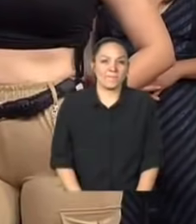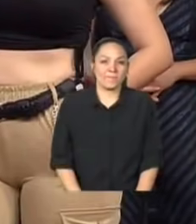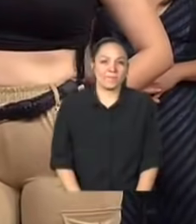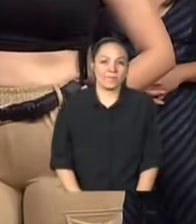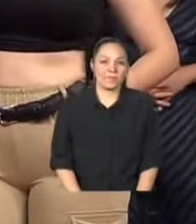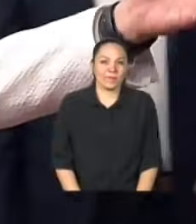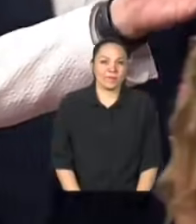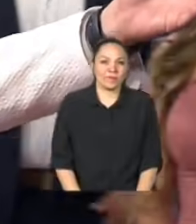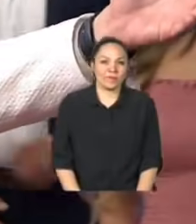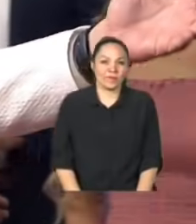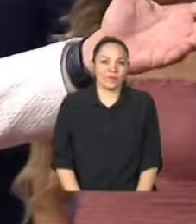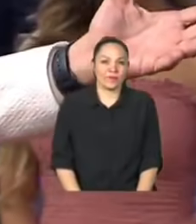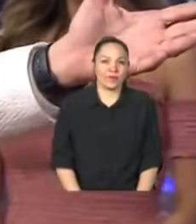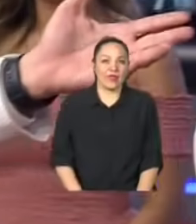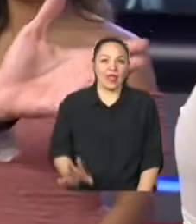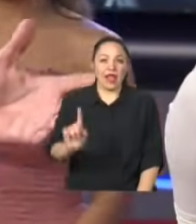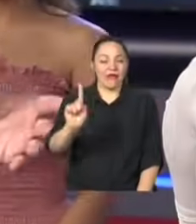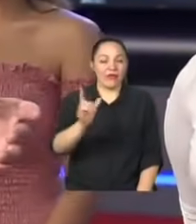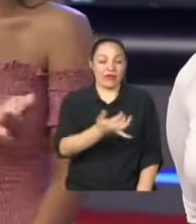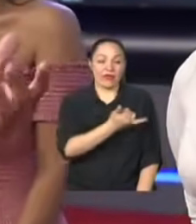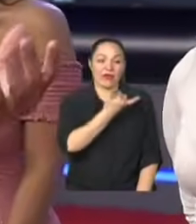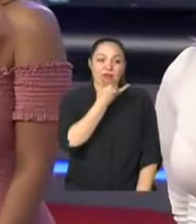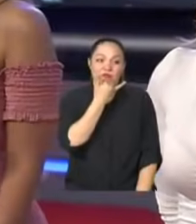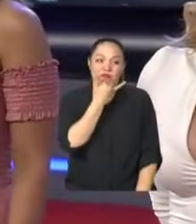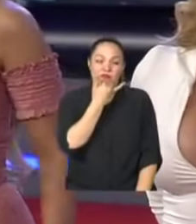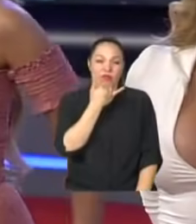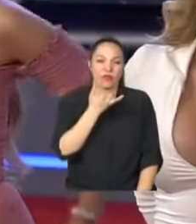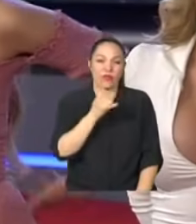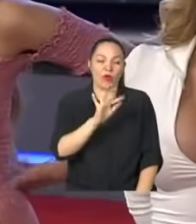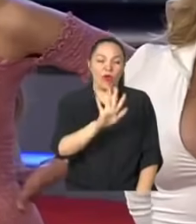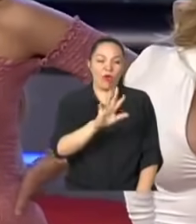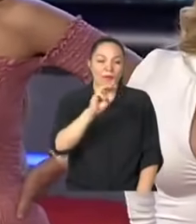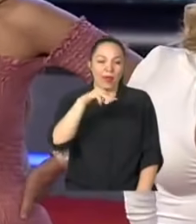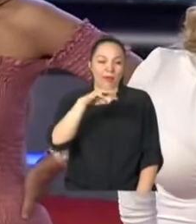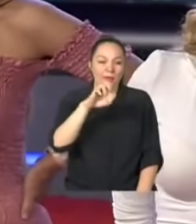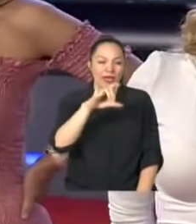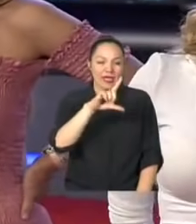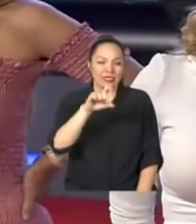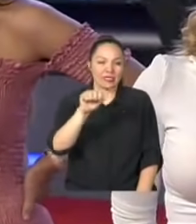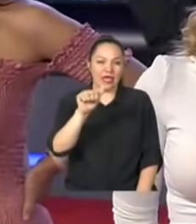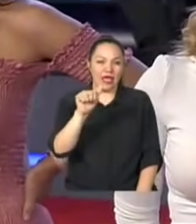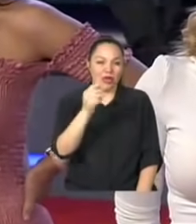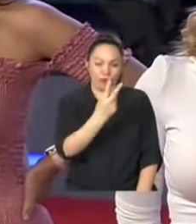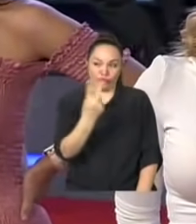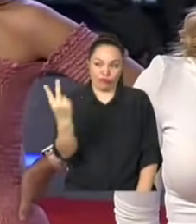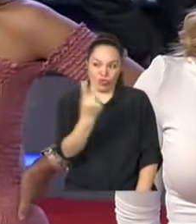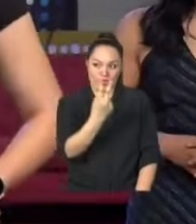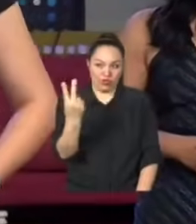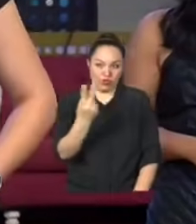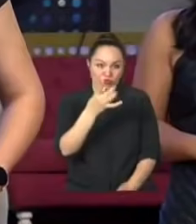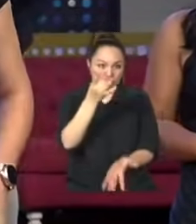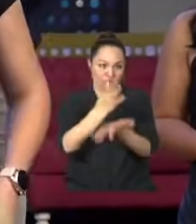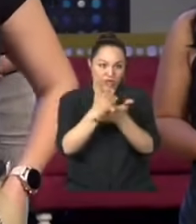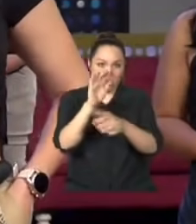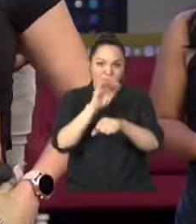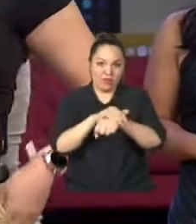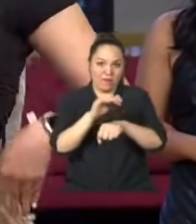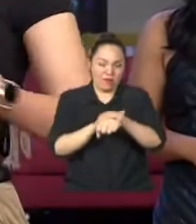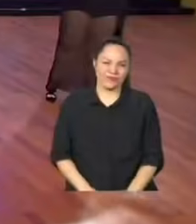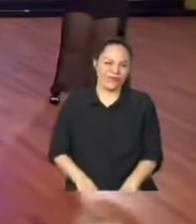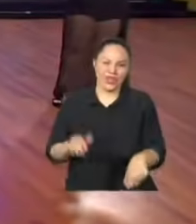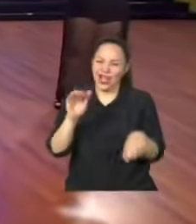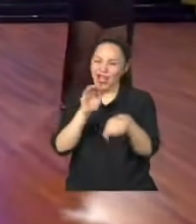Una fruta. Decía usted, Melisa, que son simplemente amigos y nada más. Así es, señor Chavana.